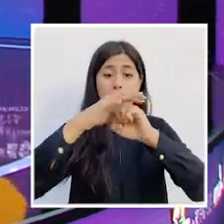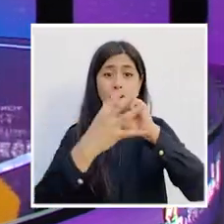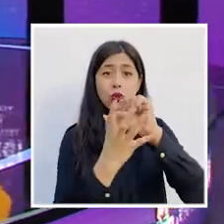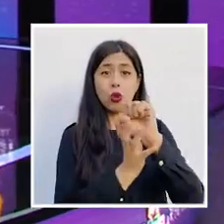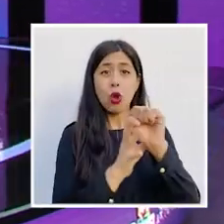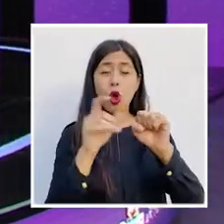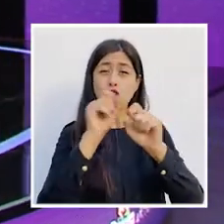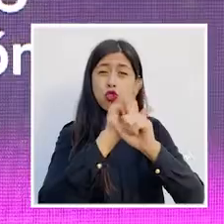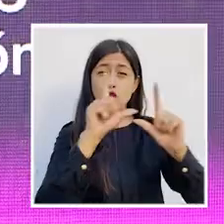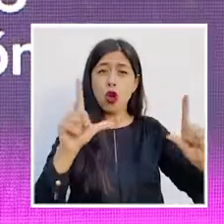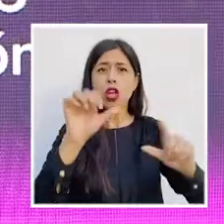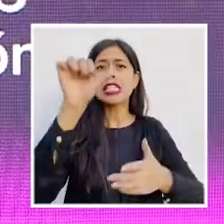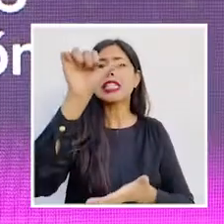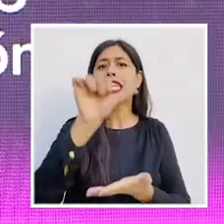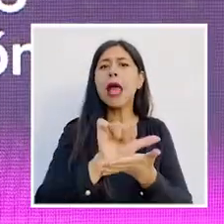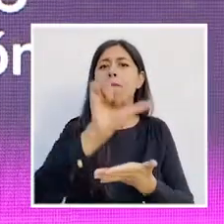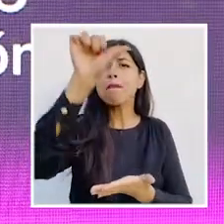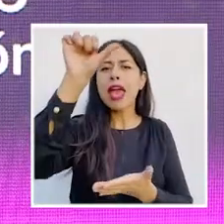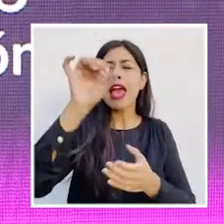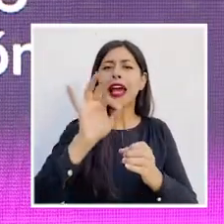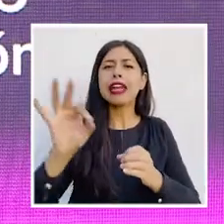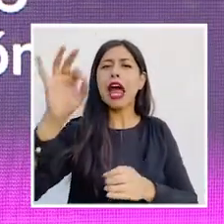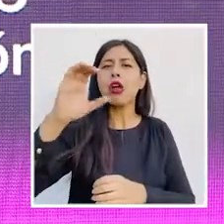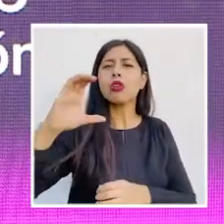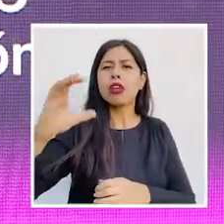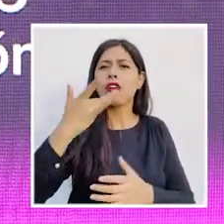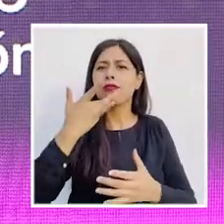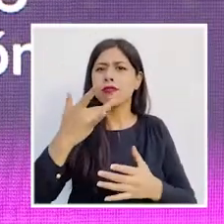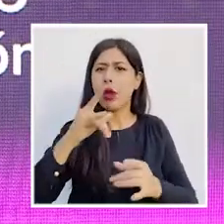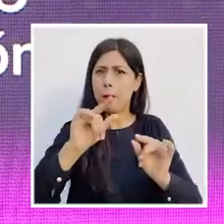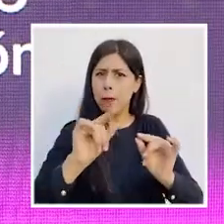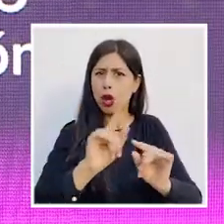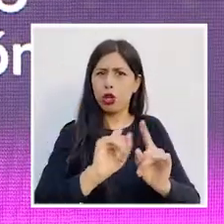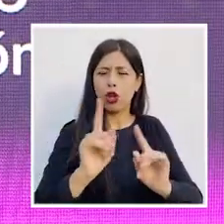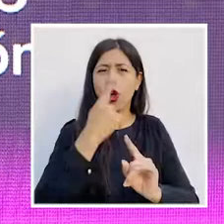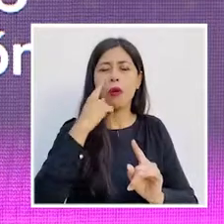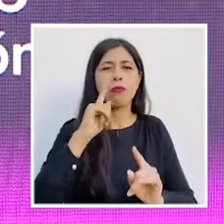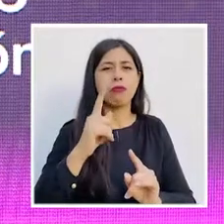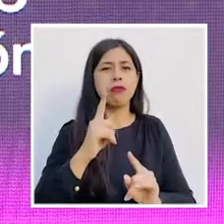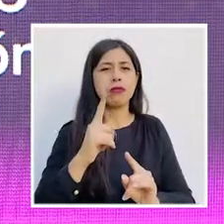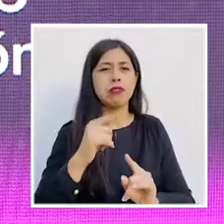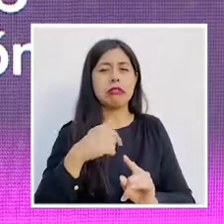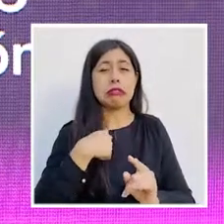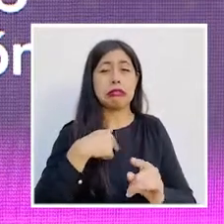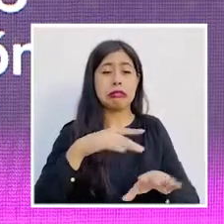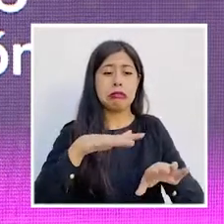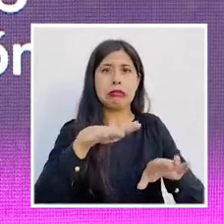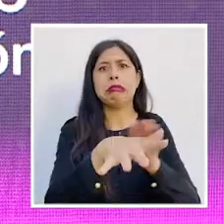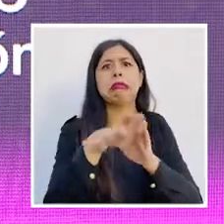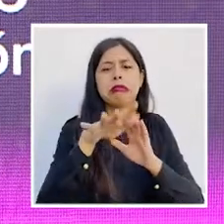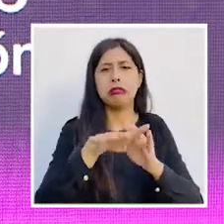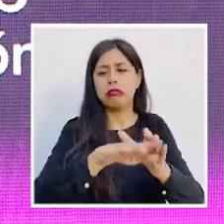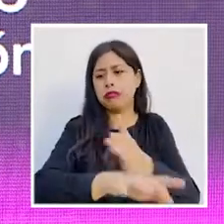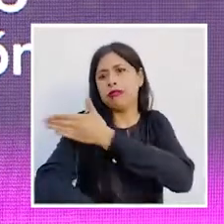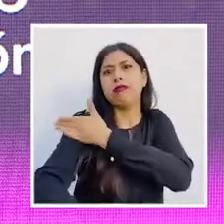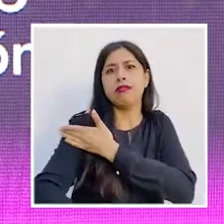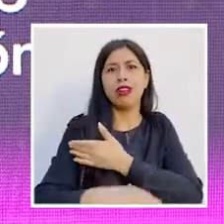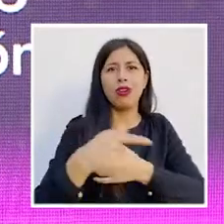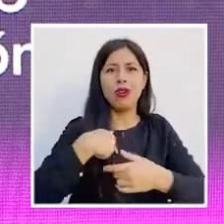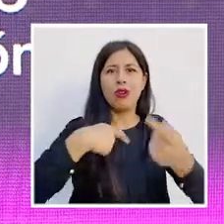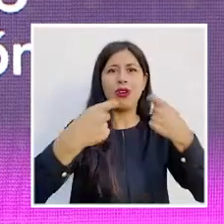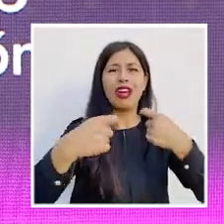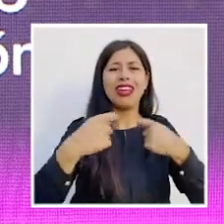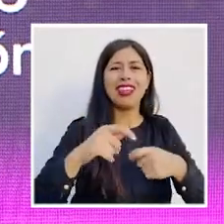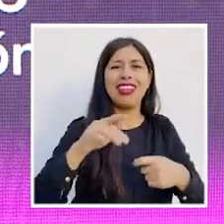superficie del Sol está a sólo 6.000 grados Celsius. No es poco. Uno se quema la mano o el